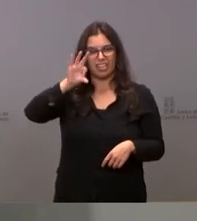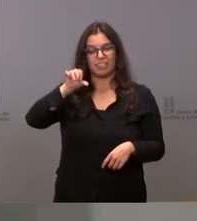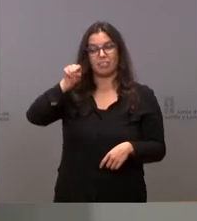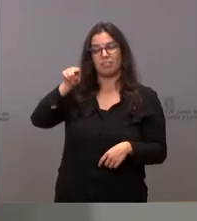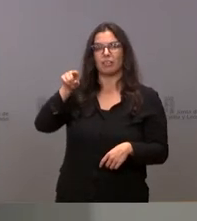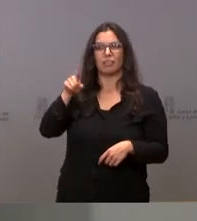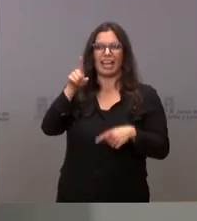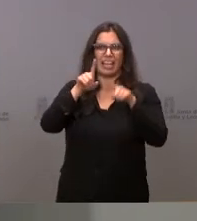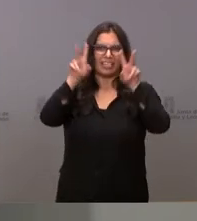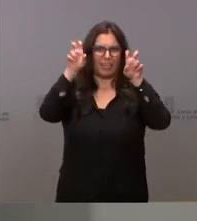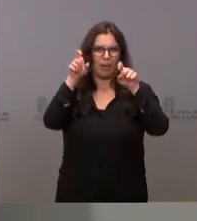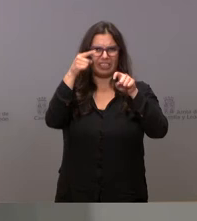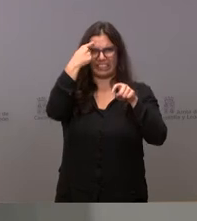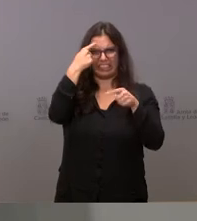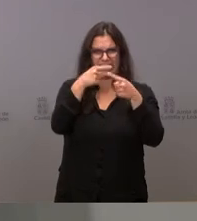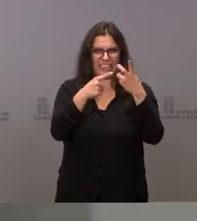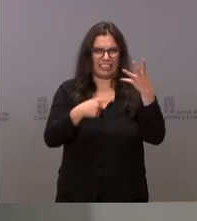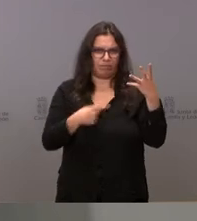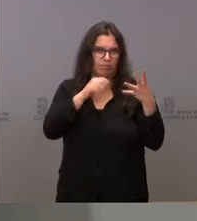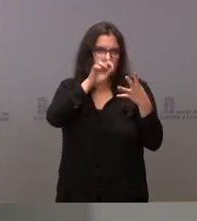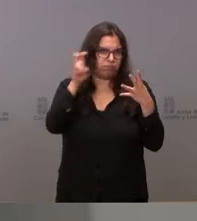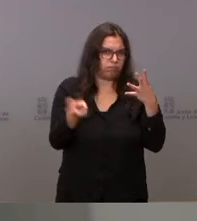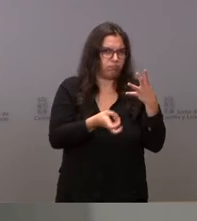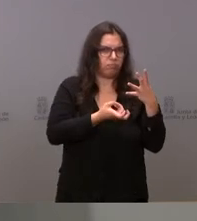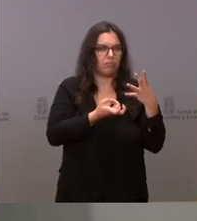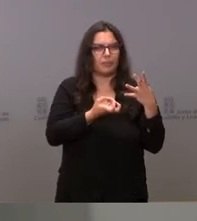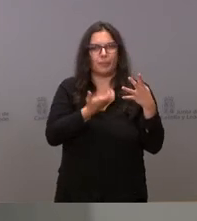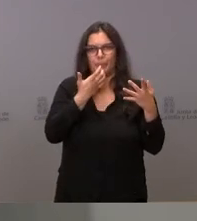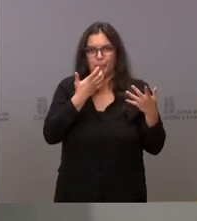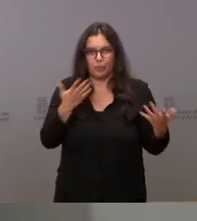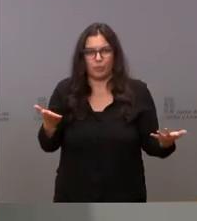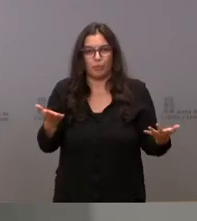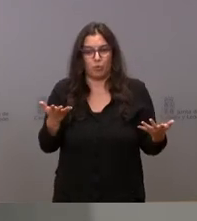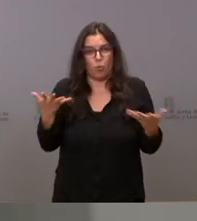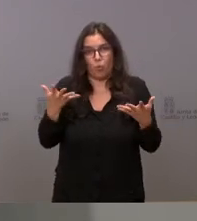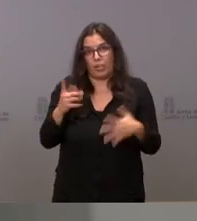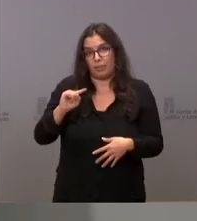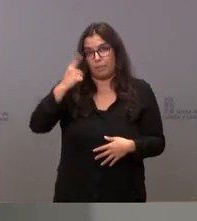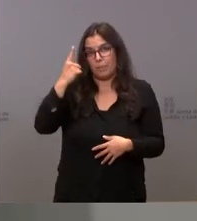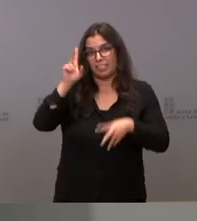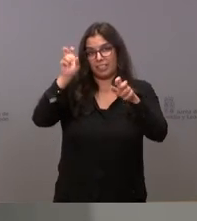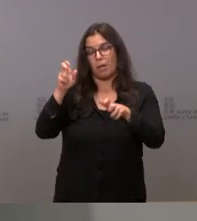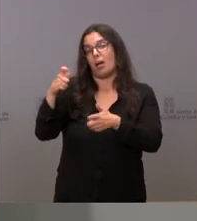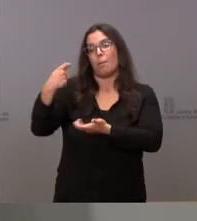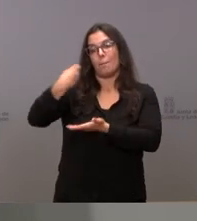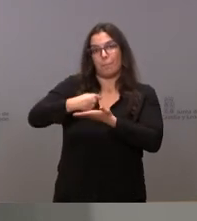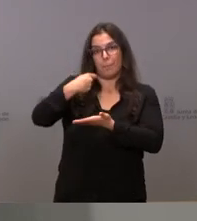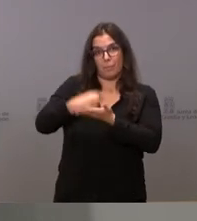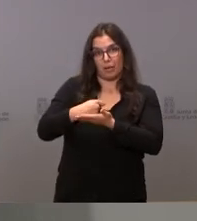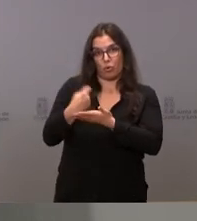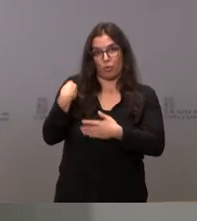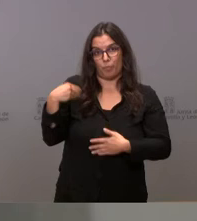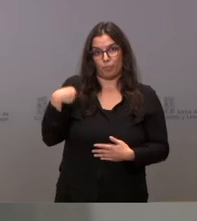asuntos pendientes, pues desde el asunto más urgente, probablemente, que es el pago de las